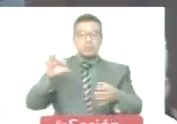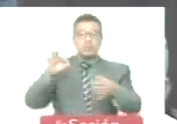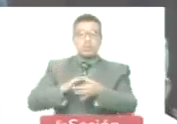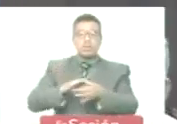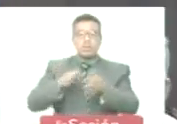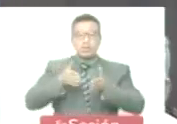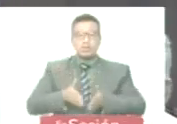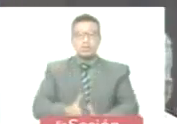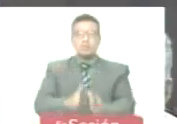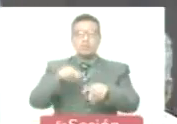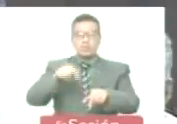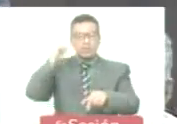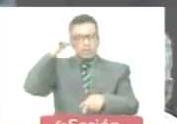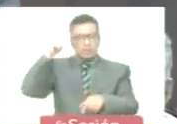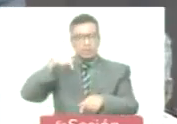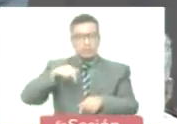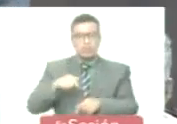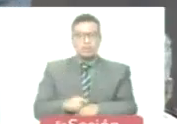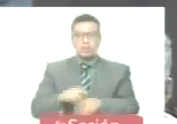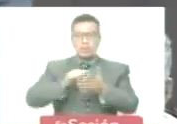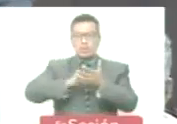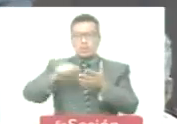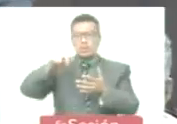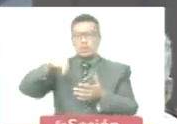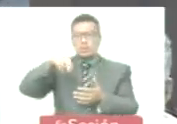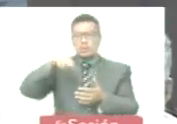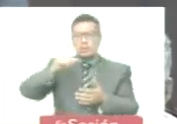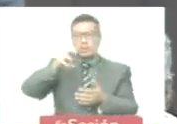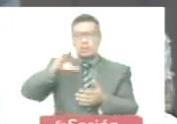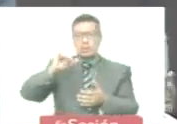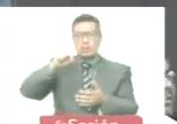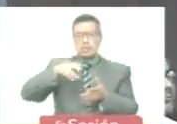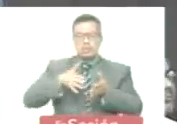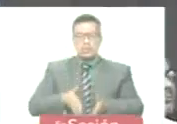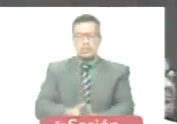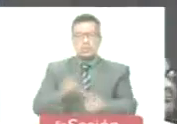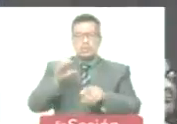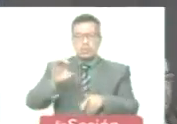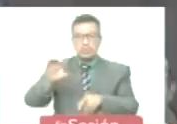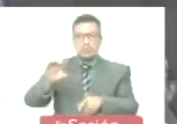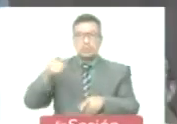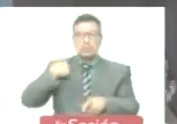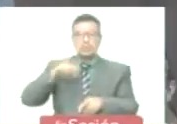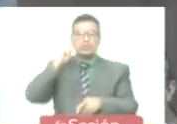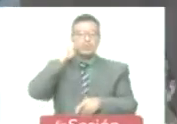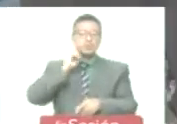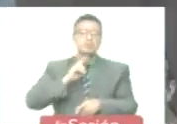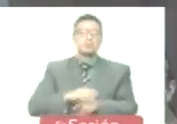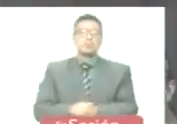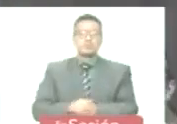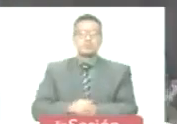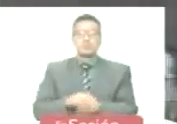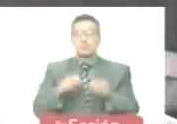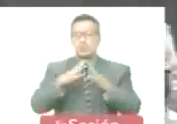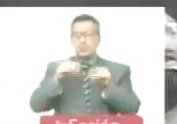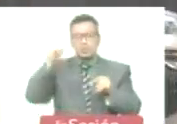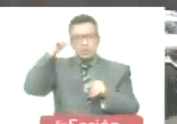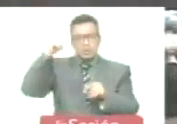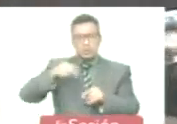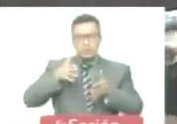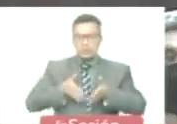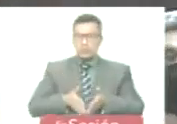que nacemos aquí hoy en Venezuela, el concepto nación de los que nacen aquí en la patria son bolivarianos. En su mayoría hoy,